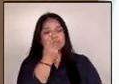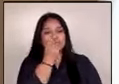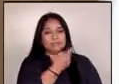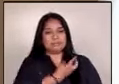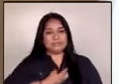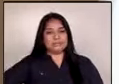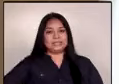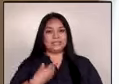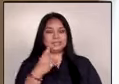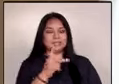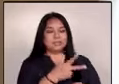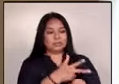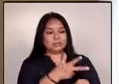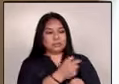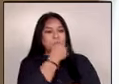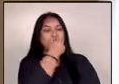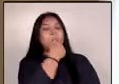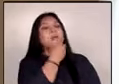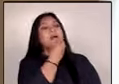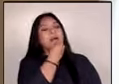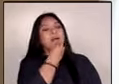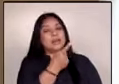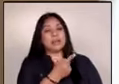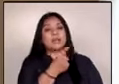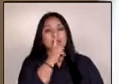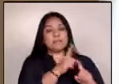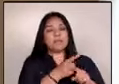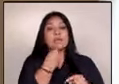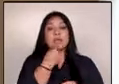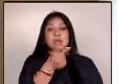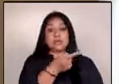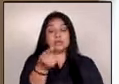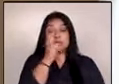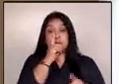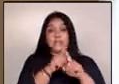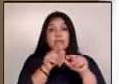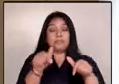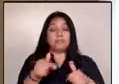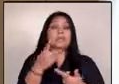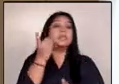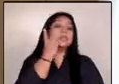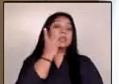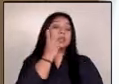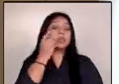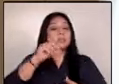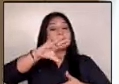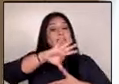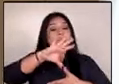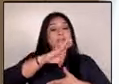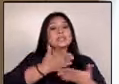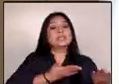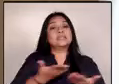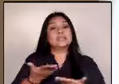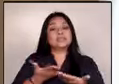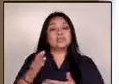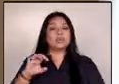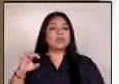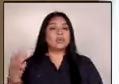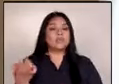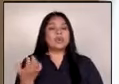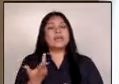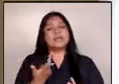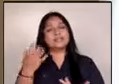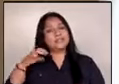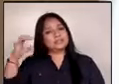constitucional de la República de Guatemala Estimado Señor Brian Glen director para las Américas del servicio europeo de acción exterior